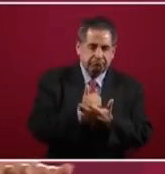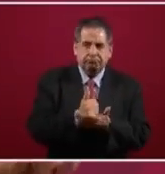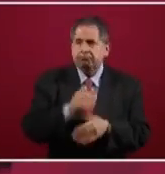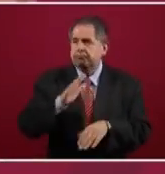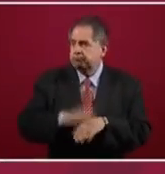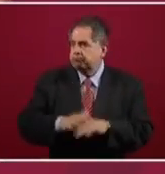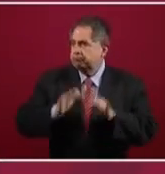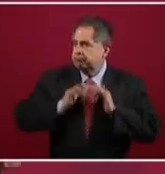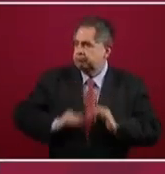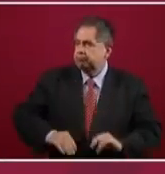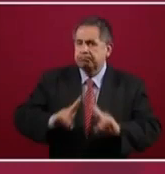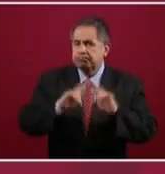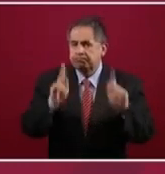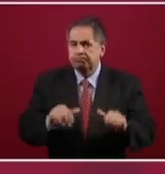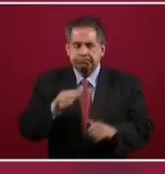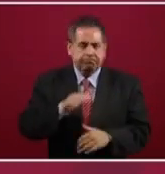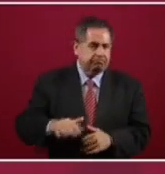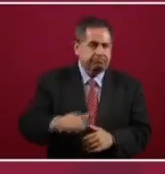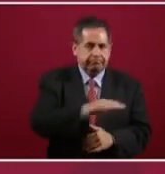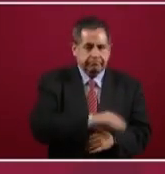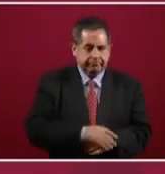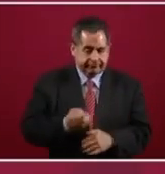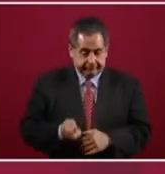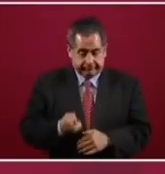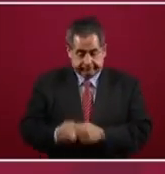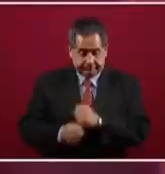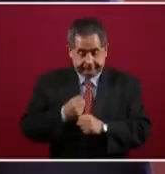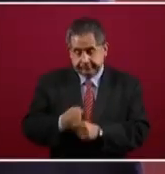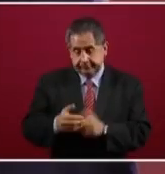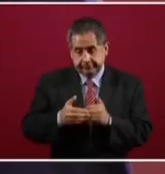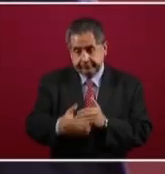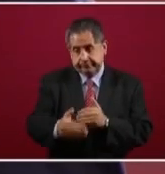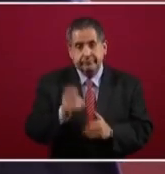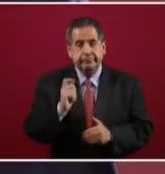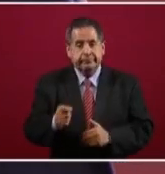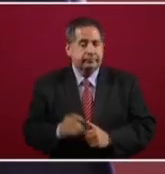que tengamos este año